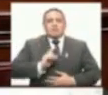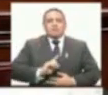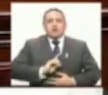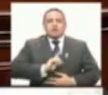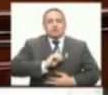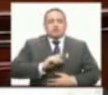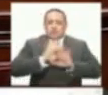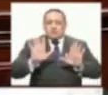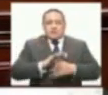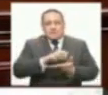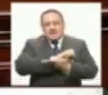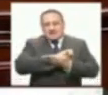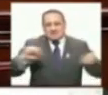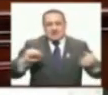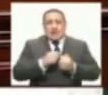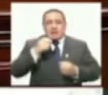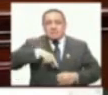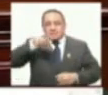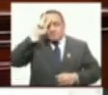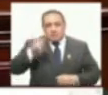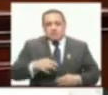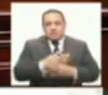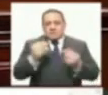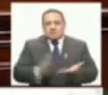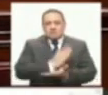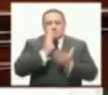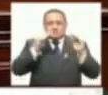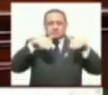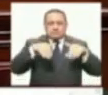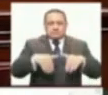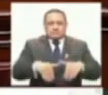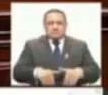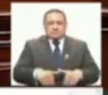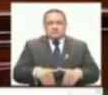poder arrancar a nuestra patria de las graves crisis